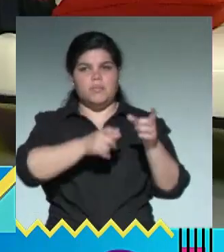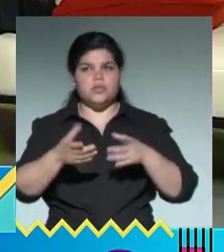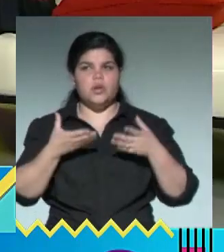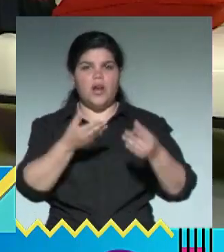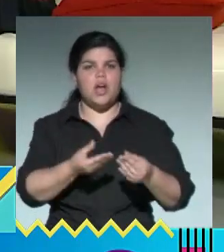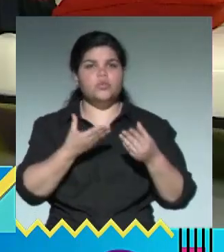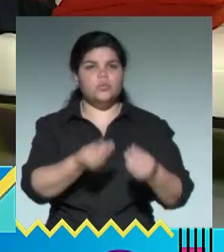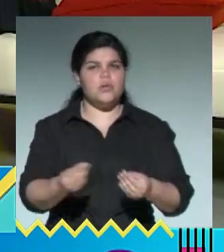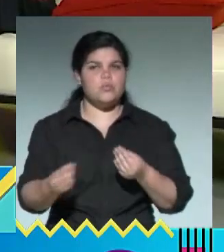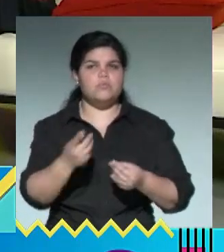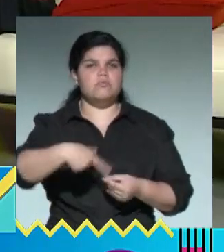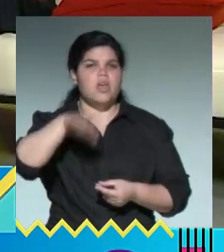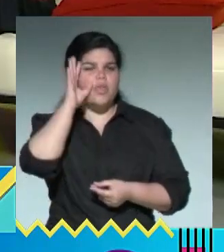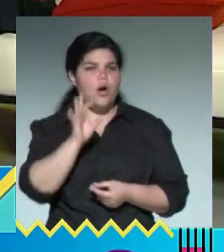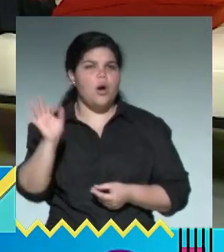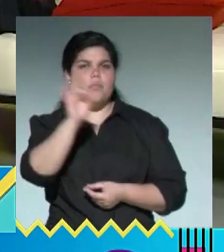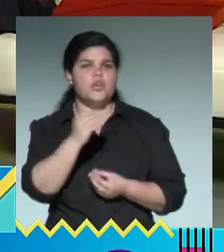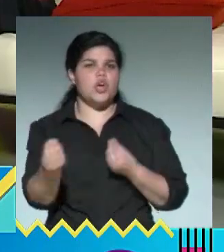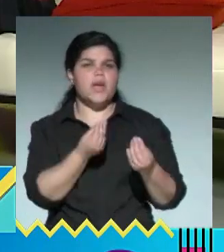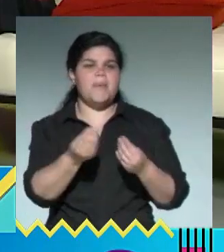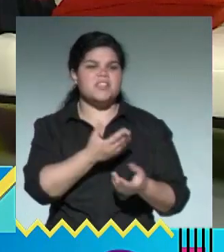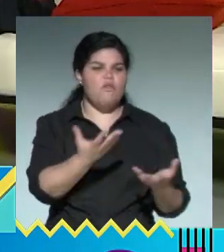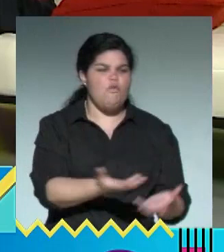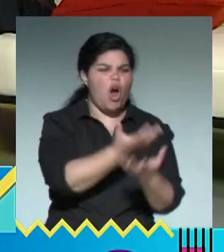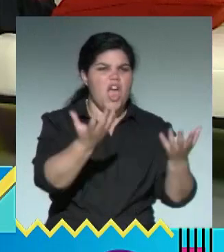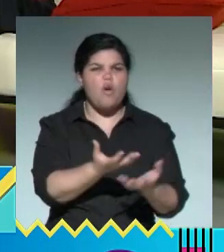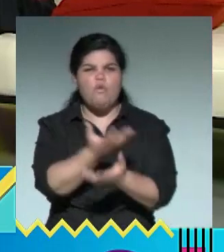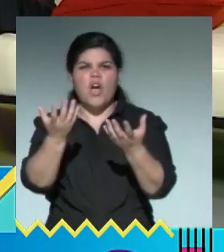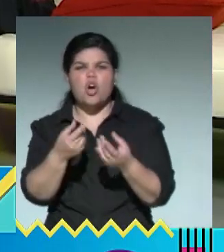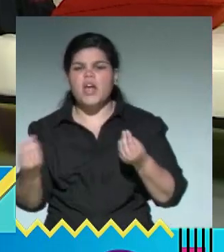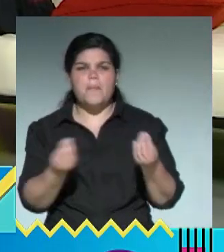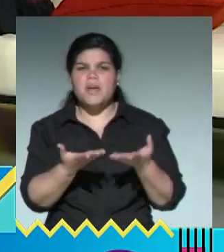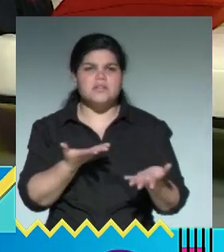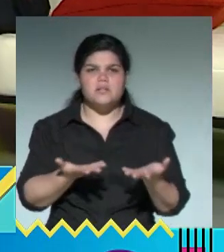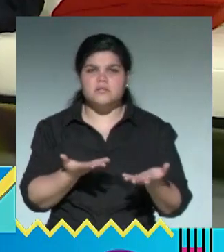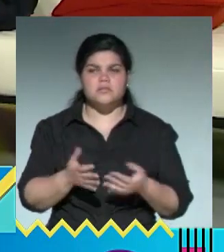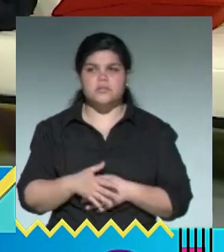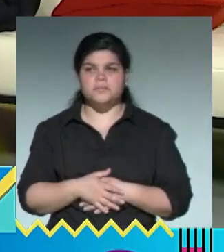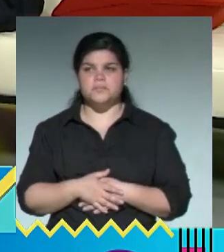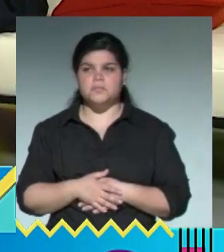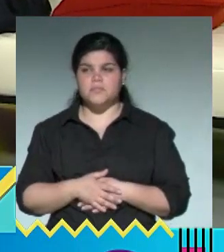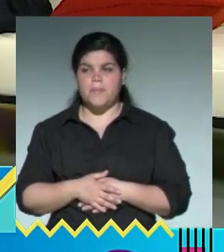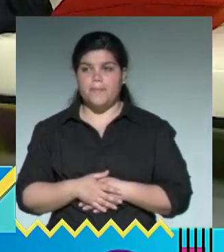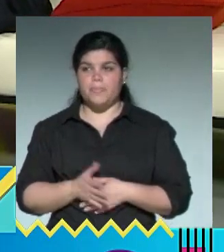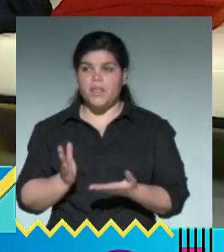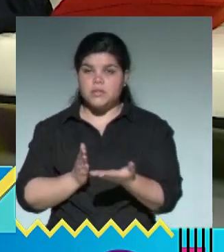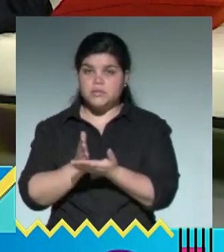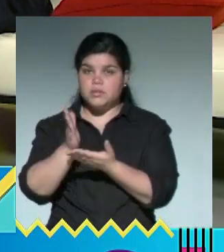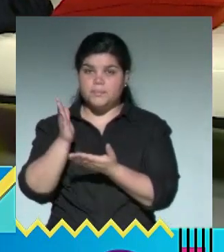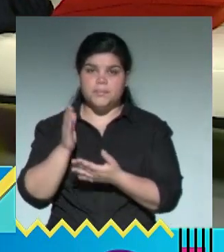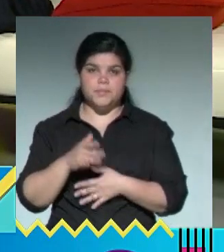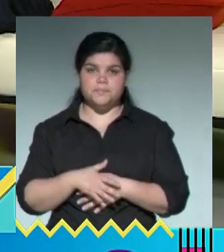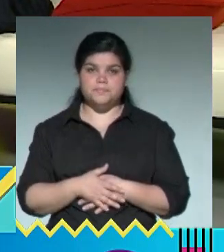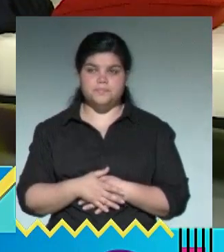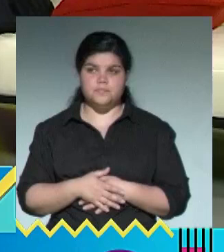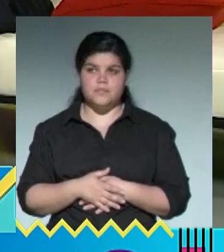¿Qué dirían de todo lo que se generó alrededor de estos incendios? Siempre a través de, a partir de los incendios se